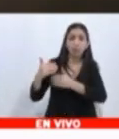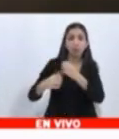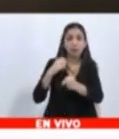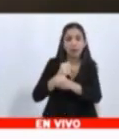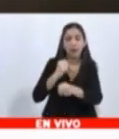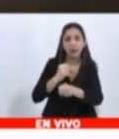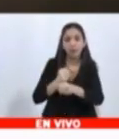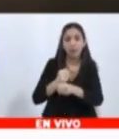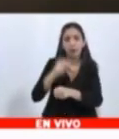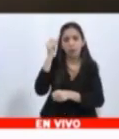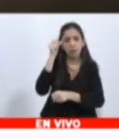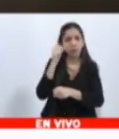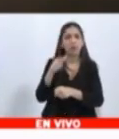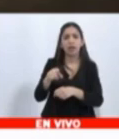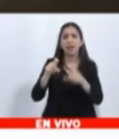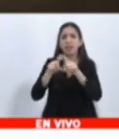que venimos haciendo